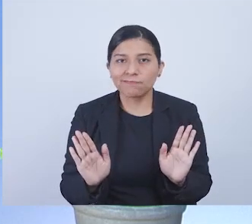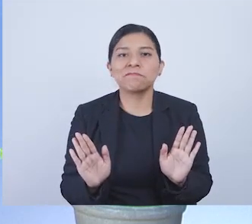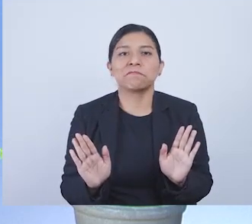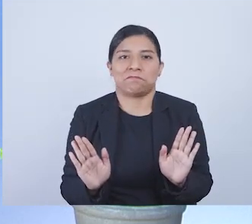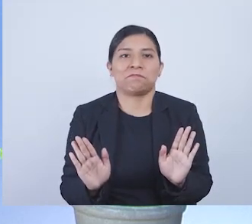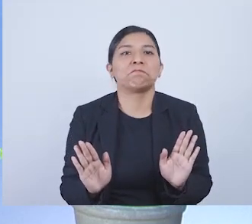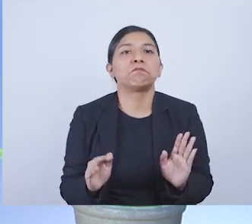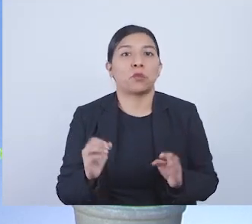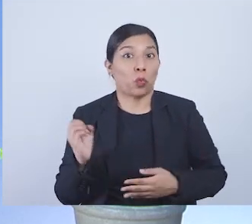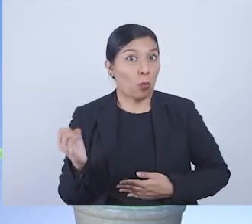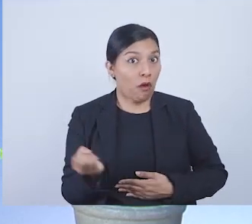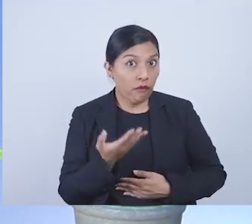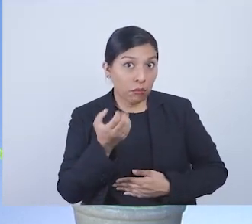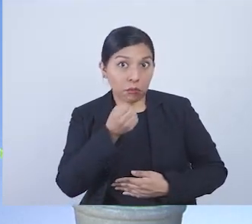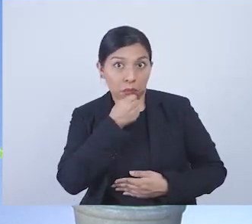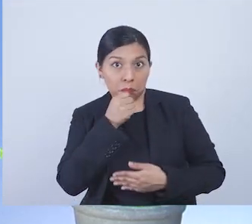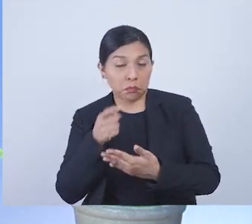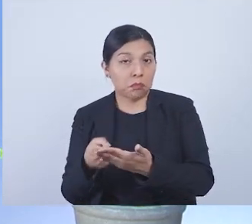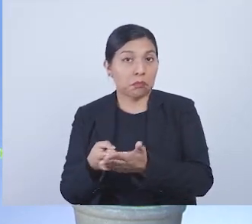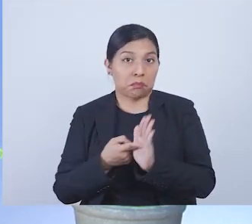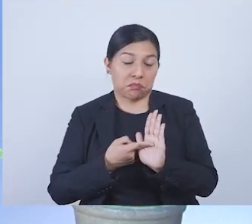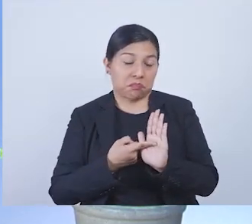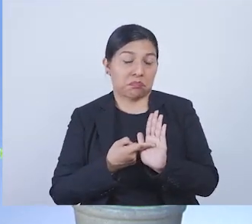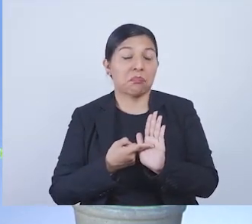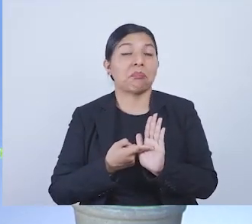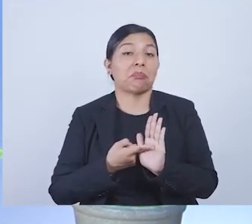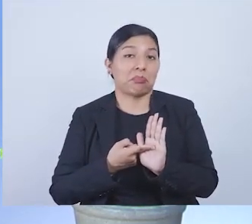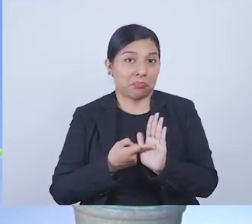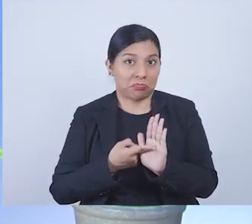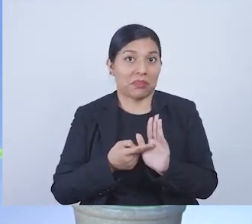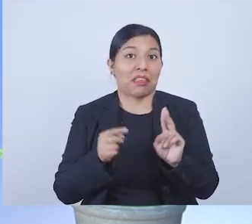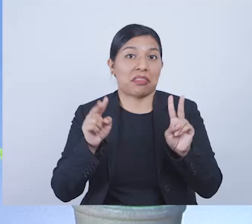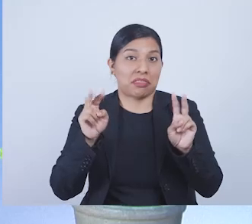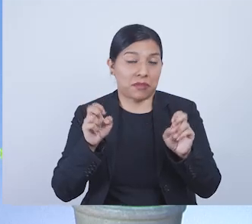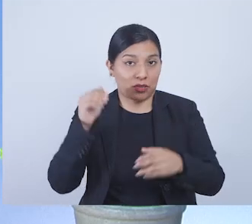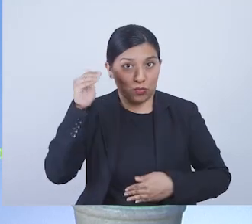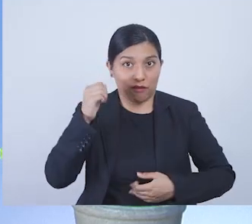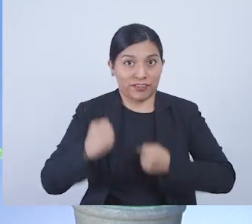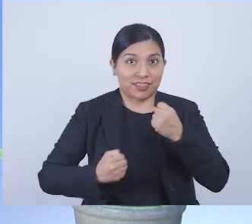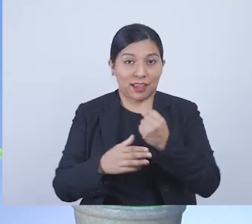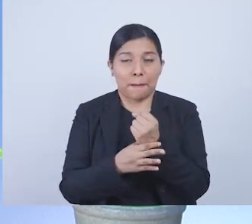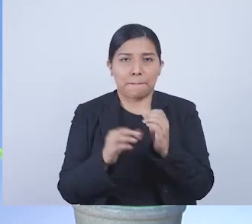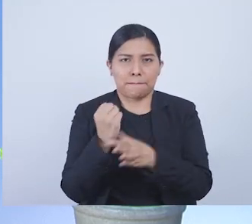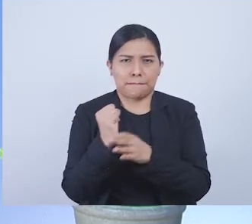los nuevos programas de educación física, integrando la psicomotricidad.